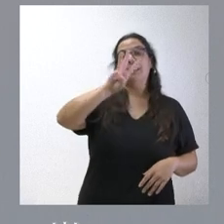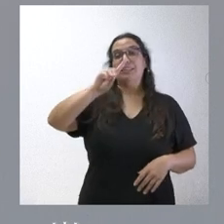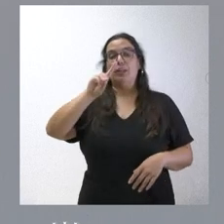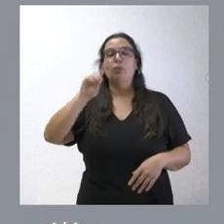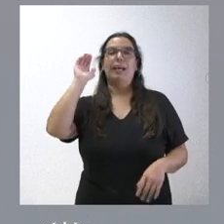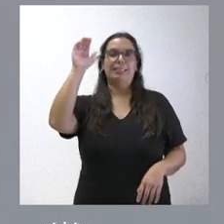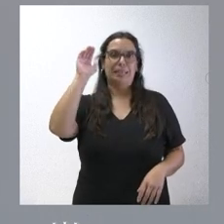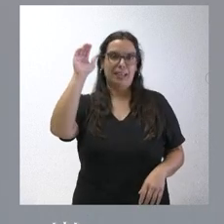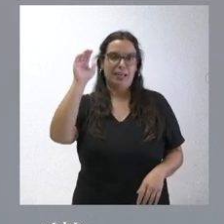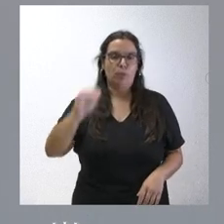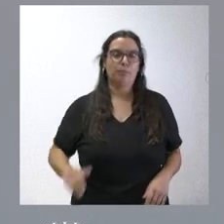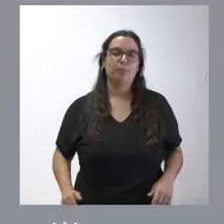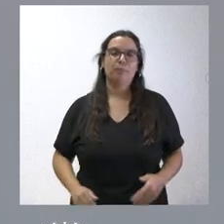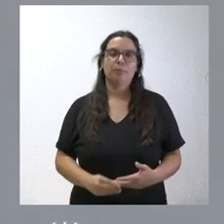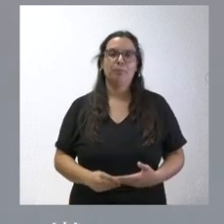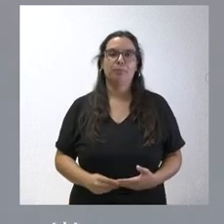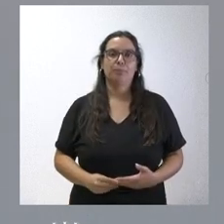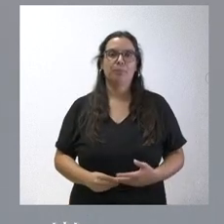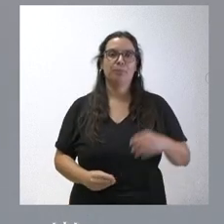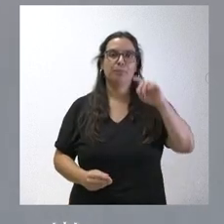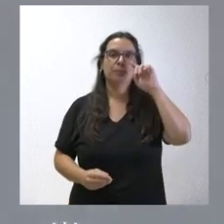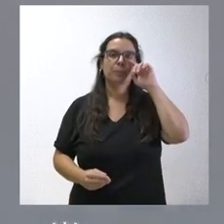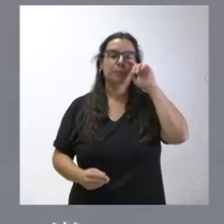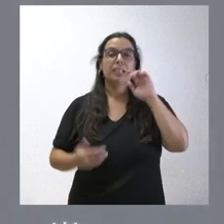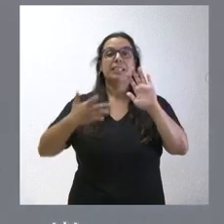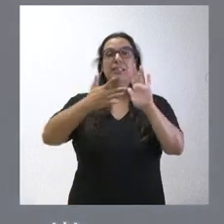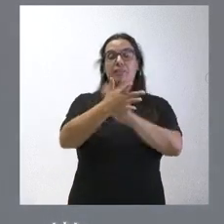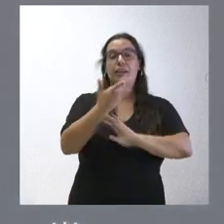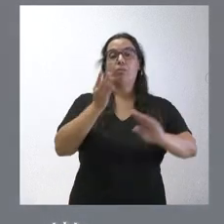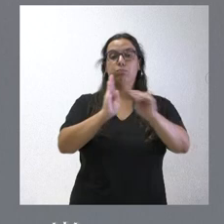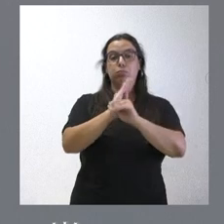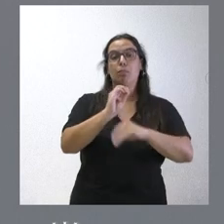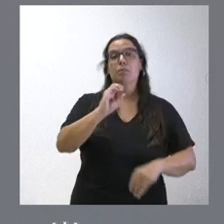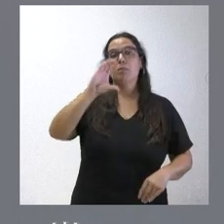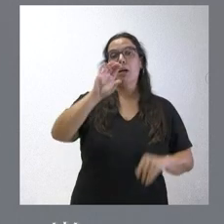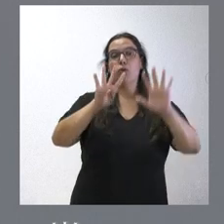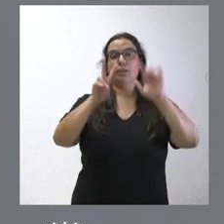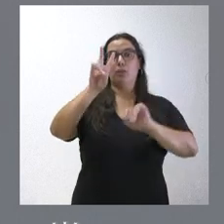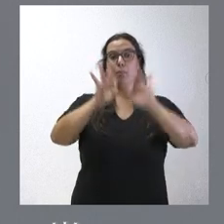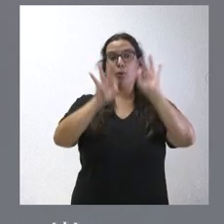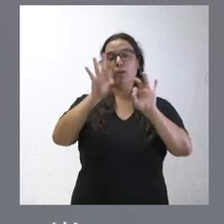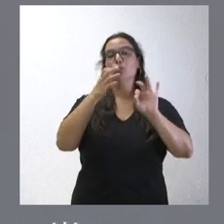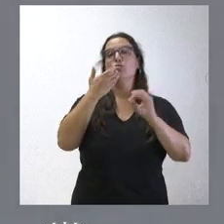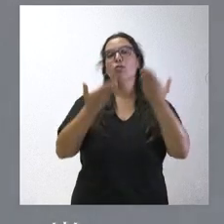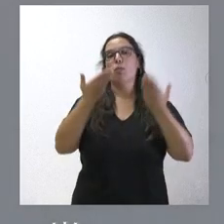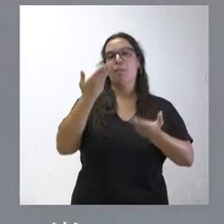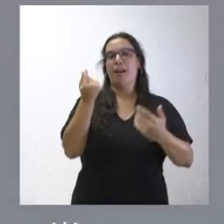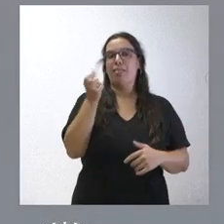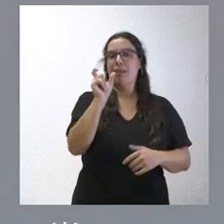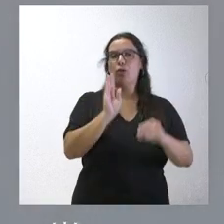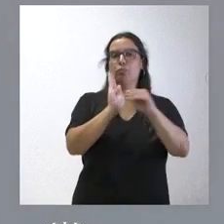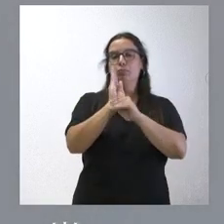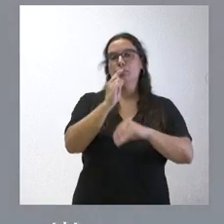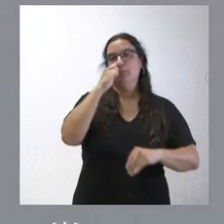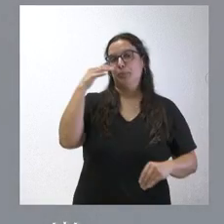en el extranjero como les digo es un incremento del 92% respecto de las cuantías otorgadas en